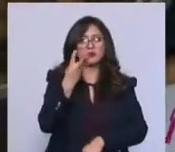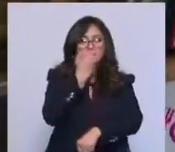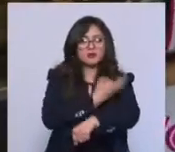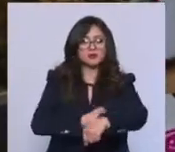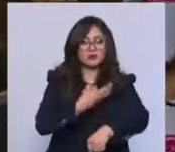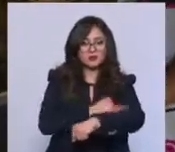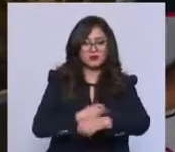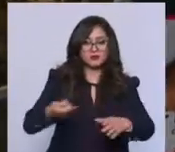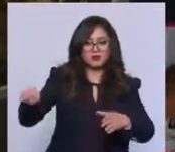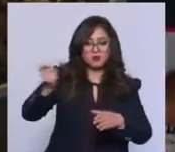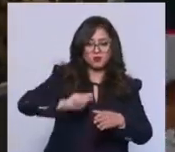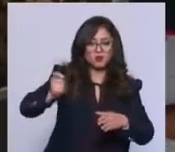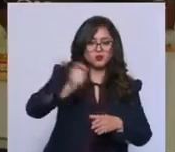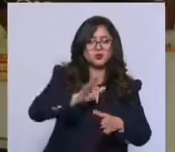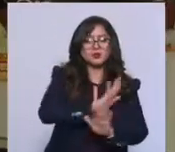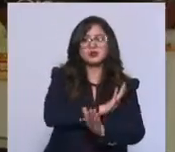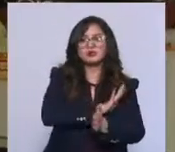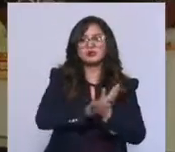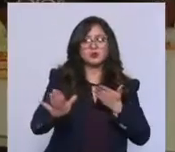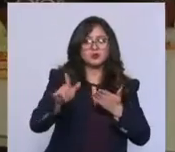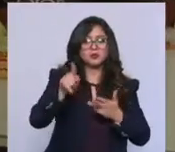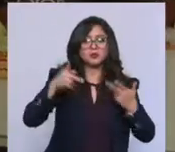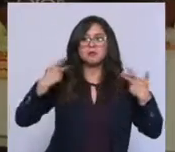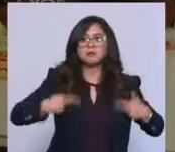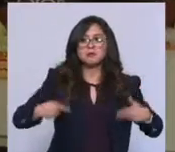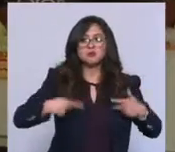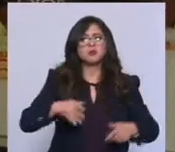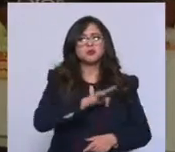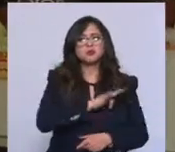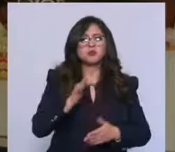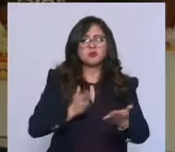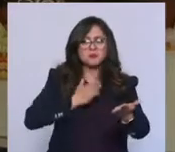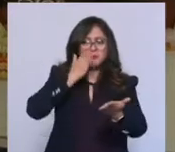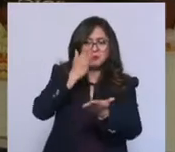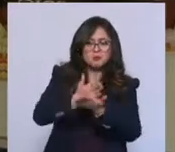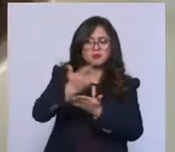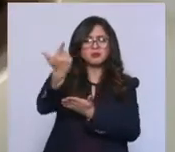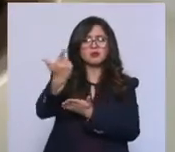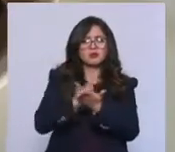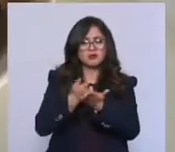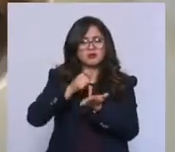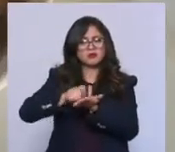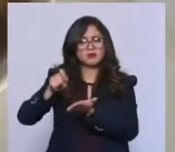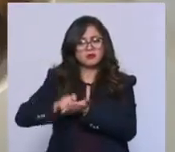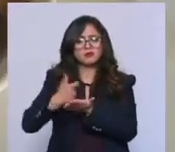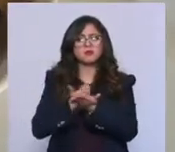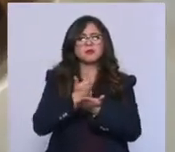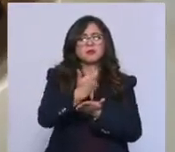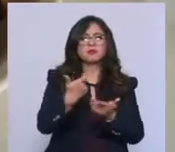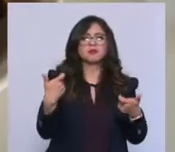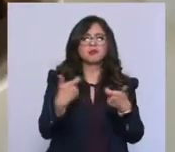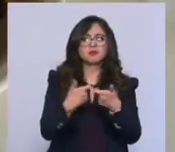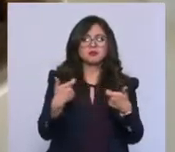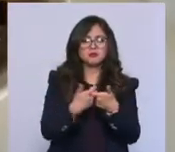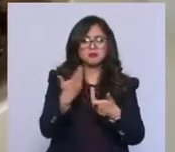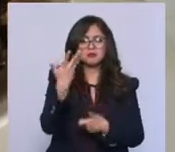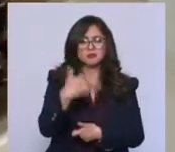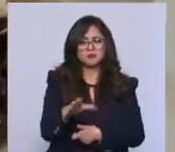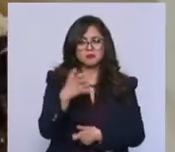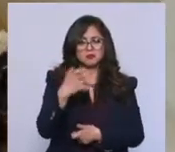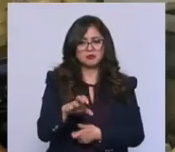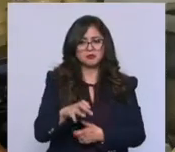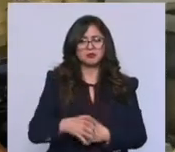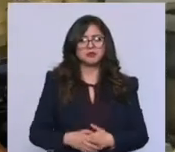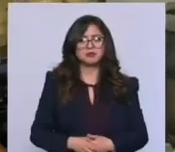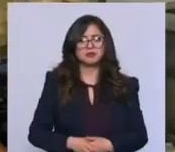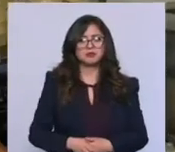las raciones se han terminado. Cualquier persona puede llegar, anotarse en una lista y pagar una cuota de recuperación de 10